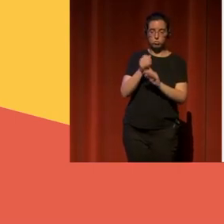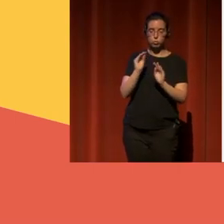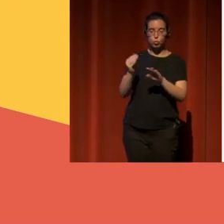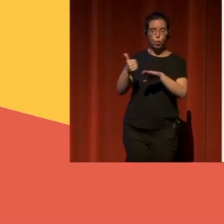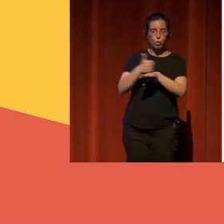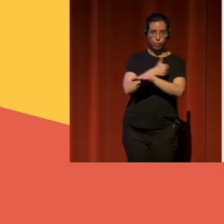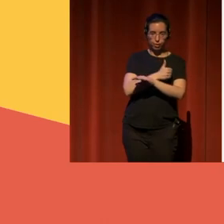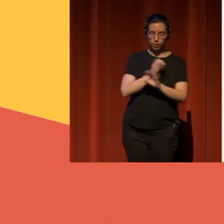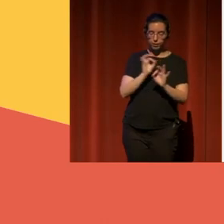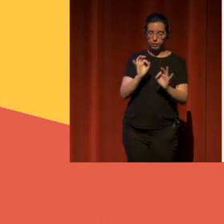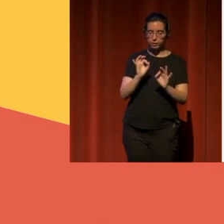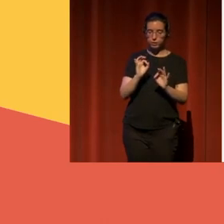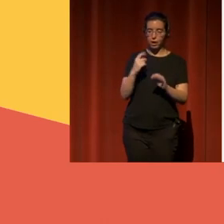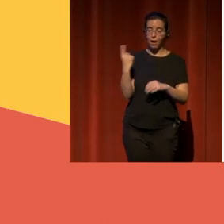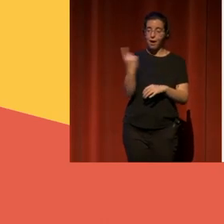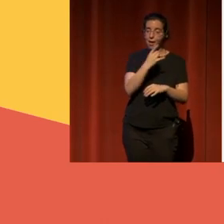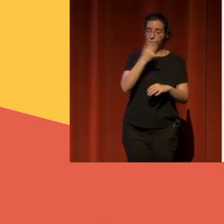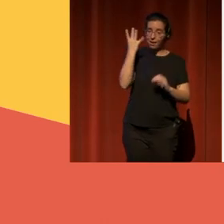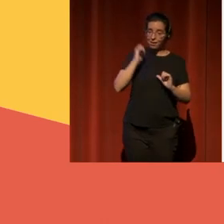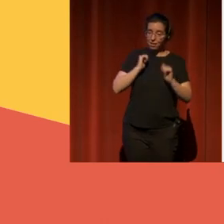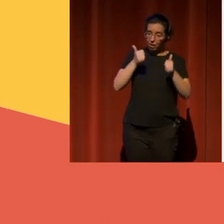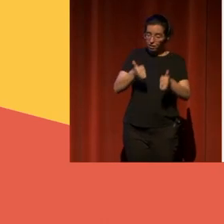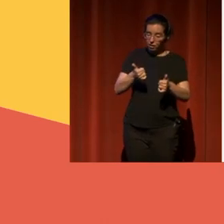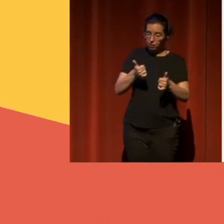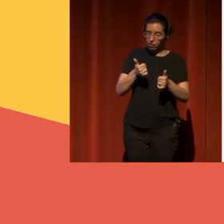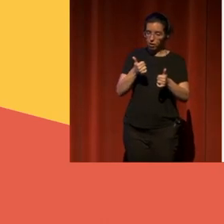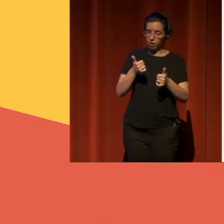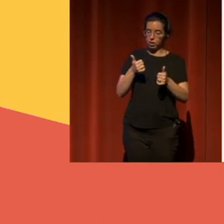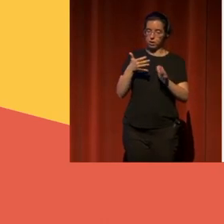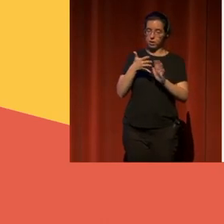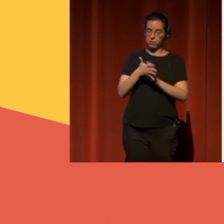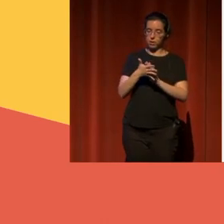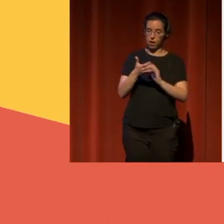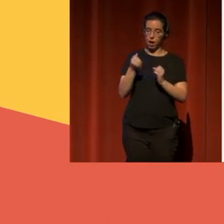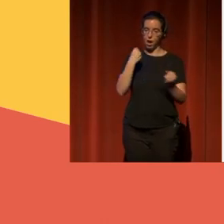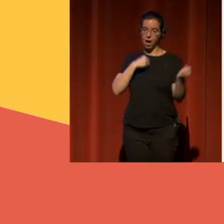que cada iniciativa resulta en una combinación única de actores.